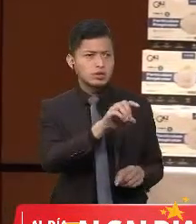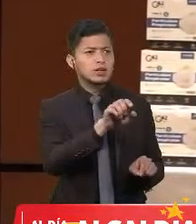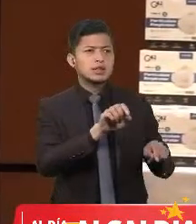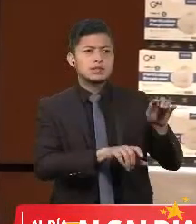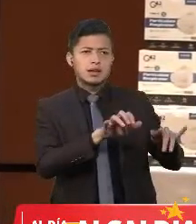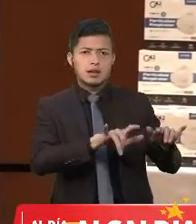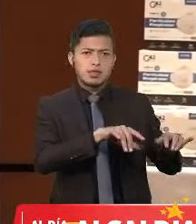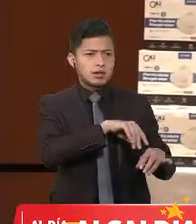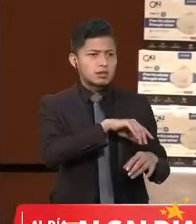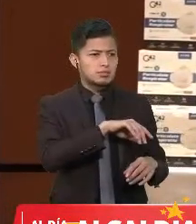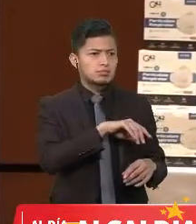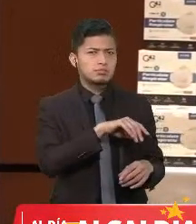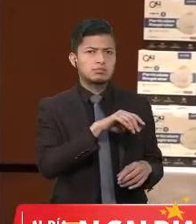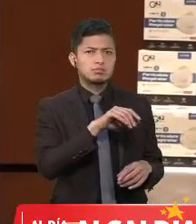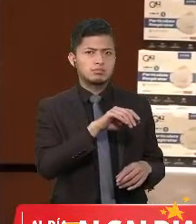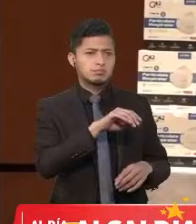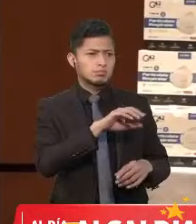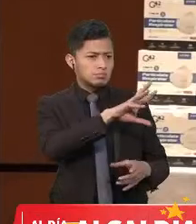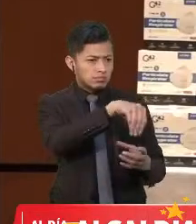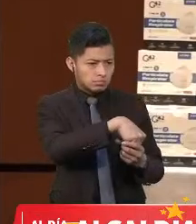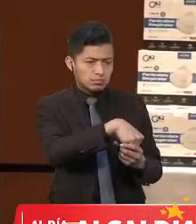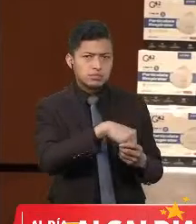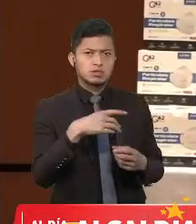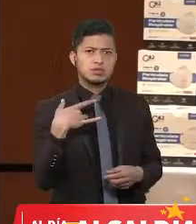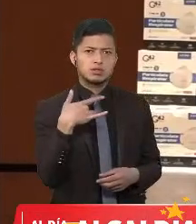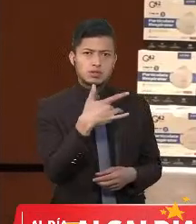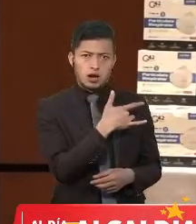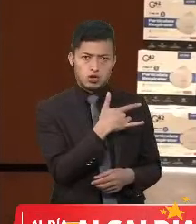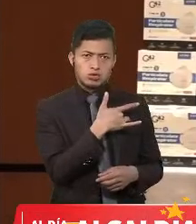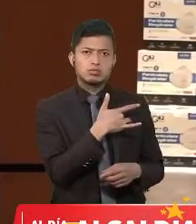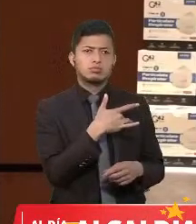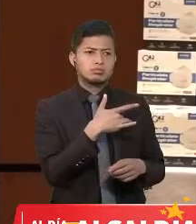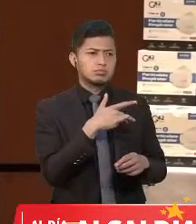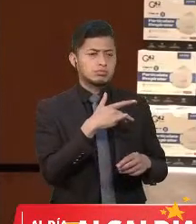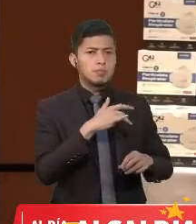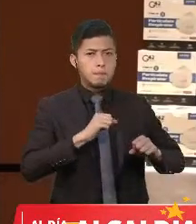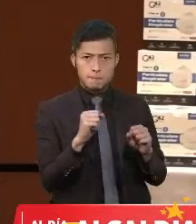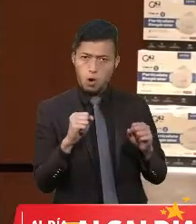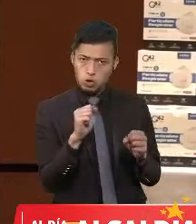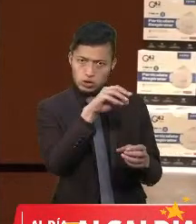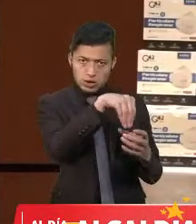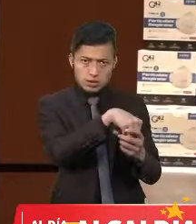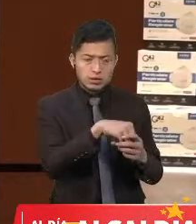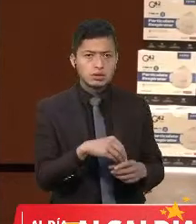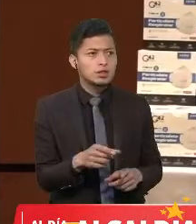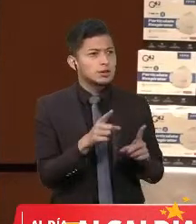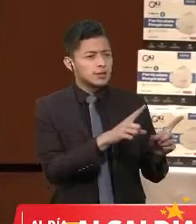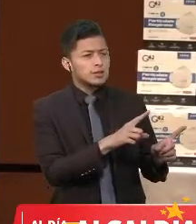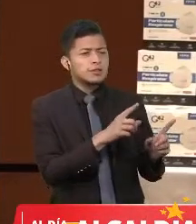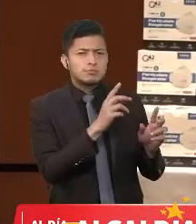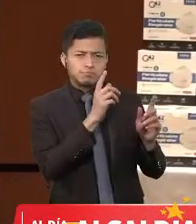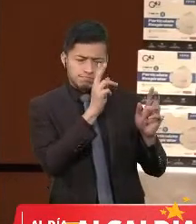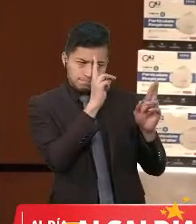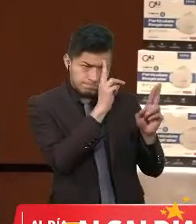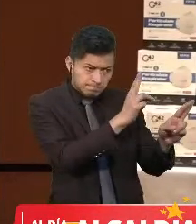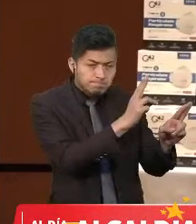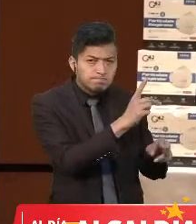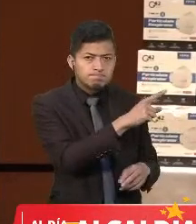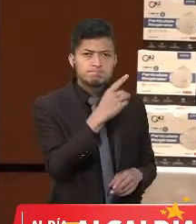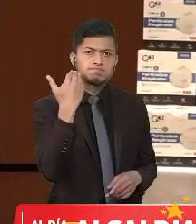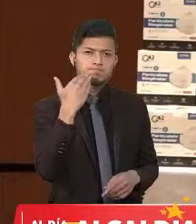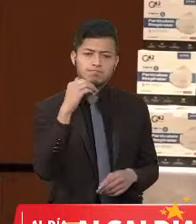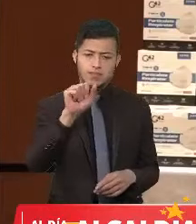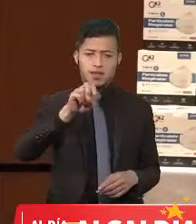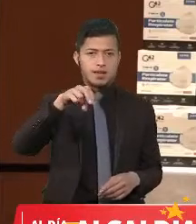secretario distrital de salud de Bogotá. Respetada señora